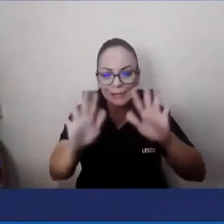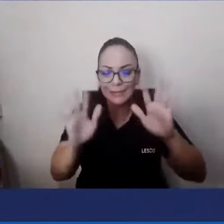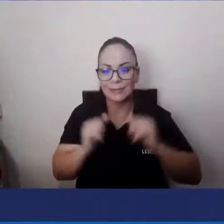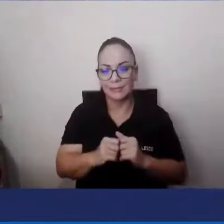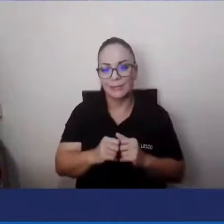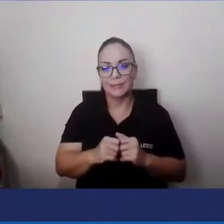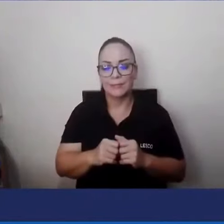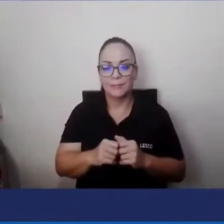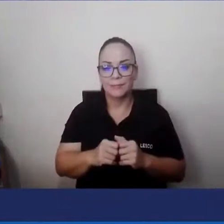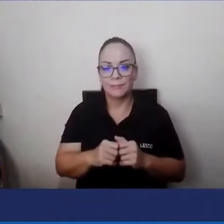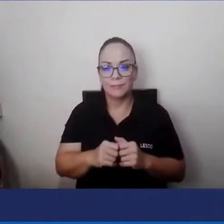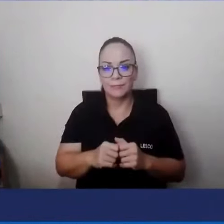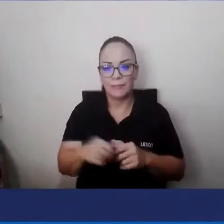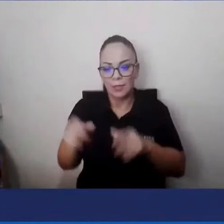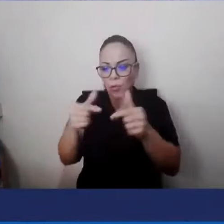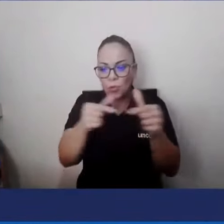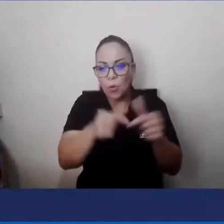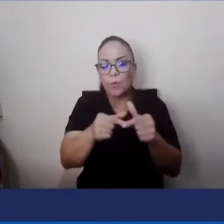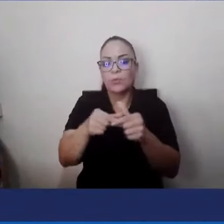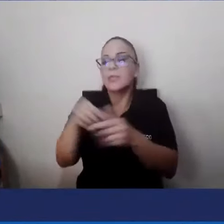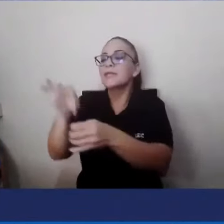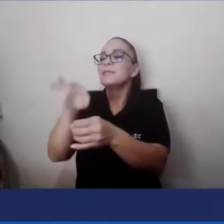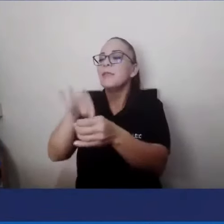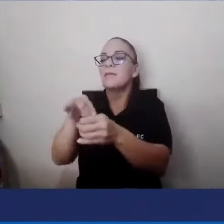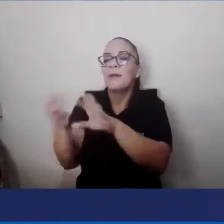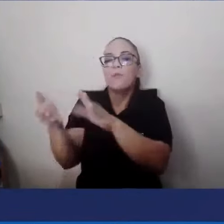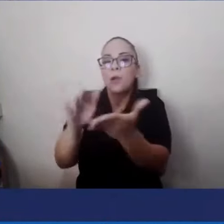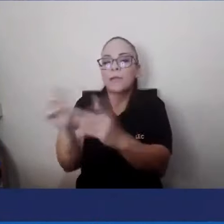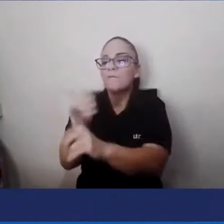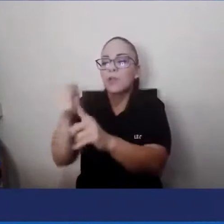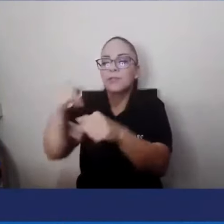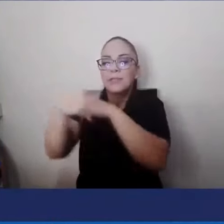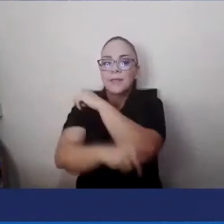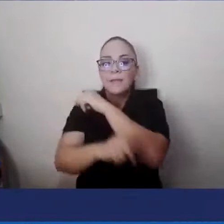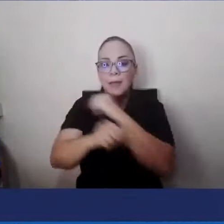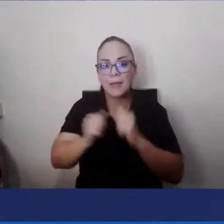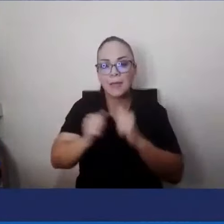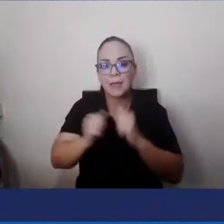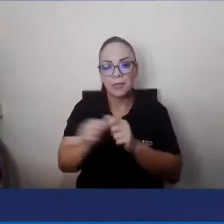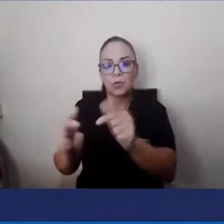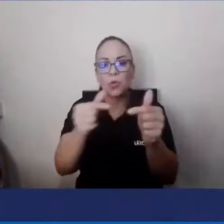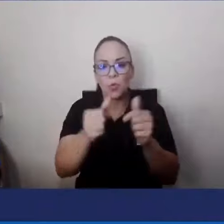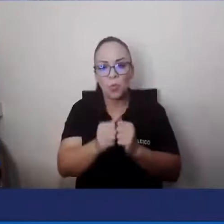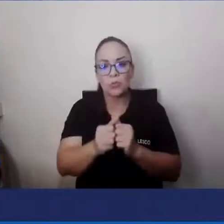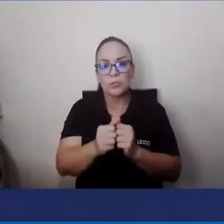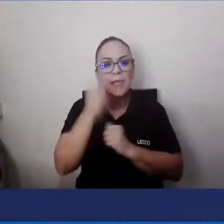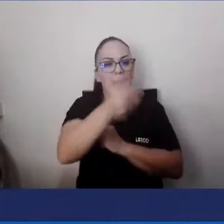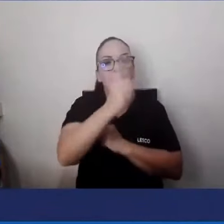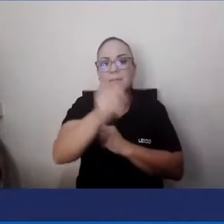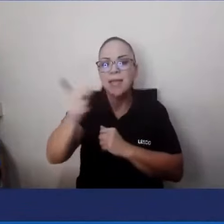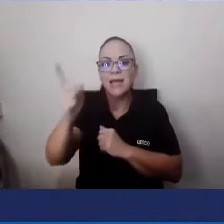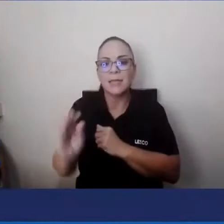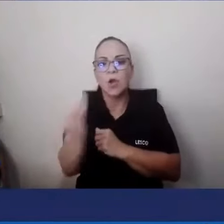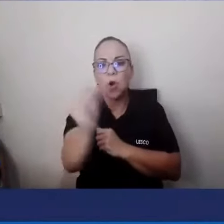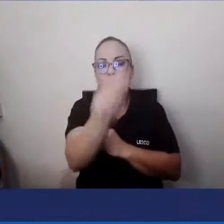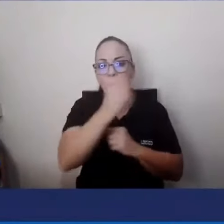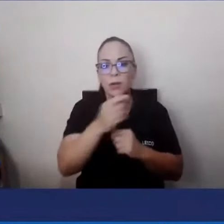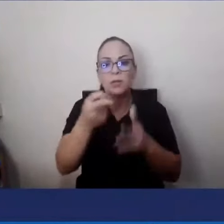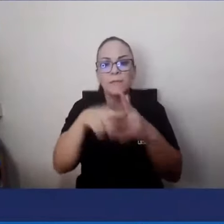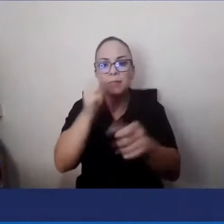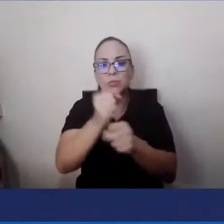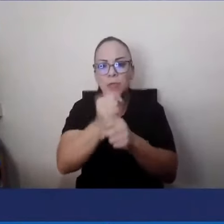siembran muerte y violencia en este país, esos que amenazarán a esos muchachos cuando empiezan su trabajo.